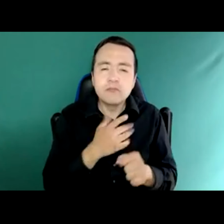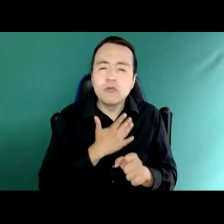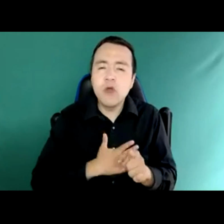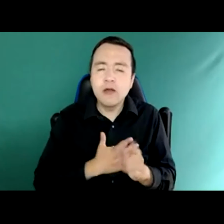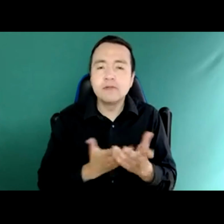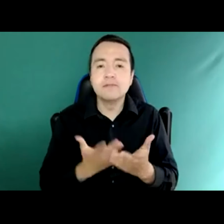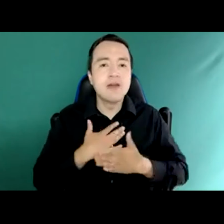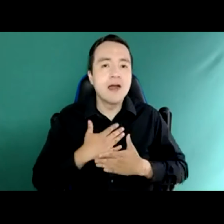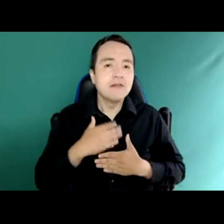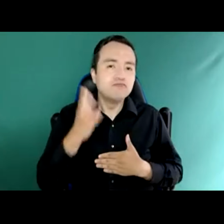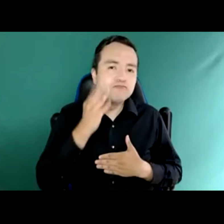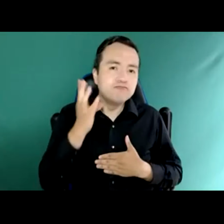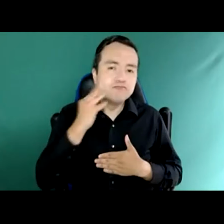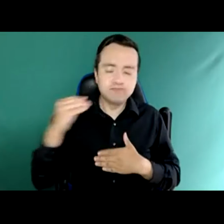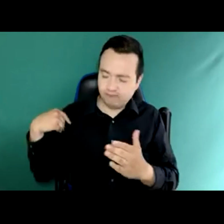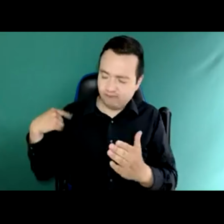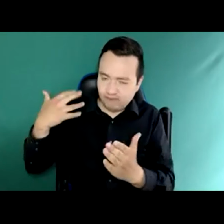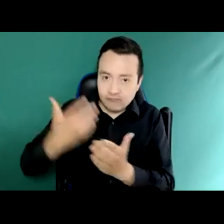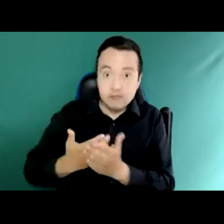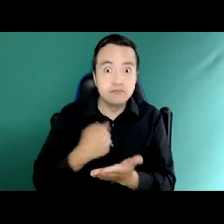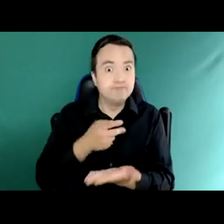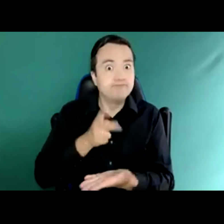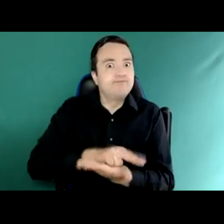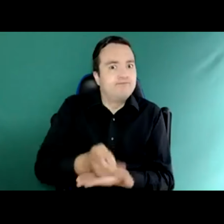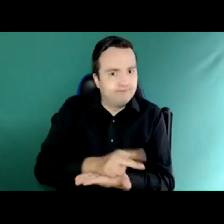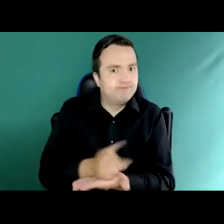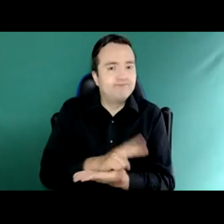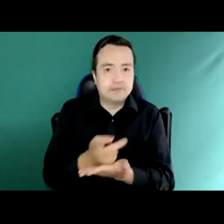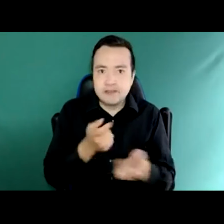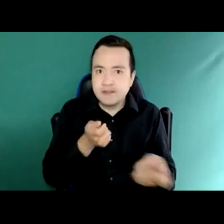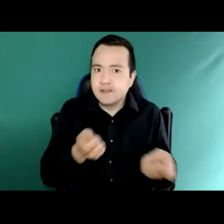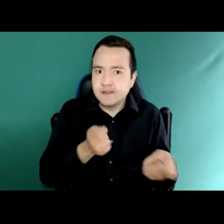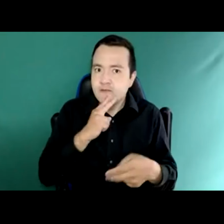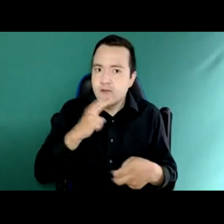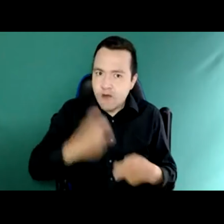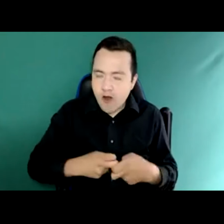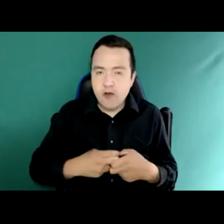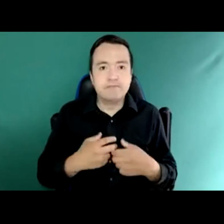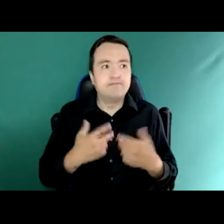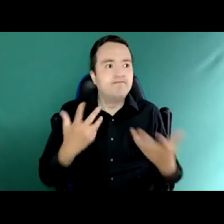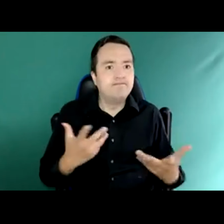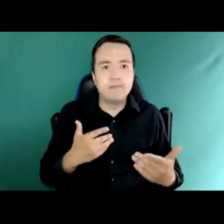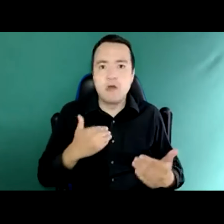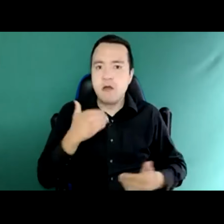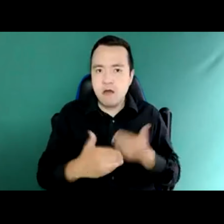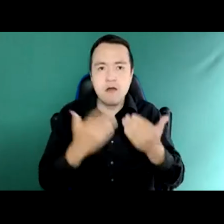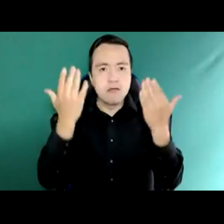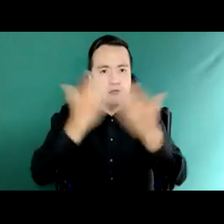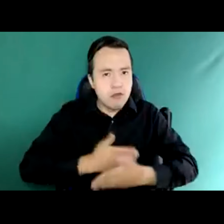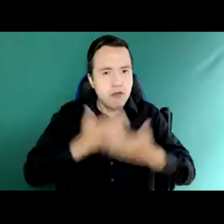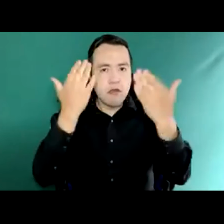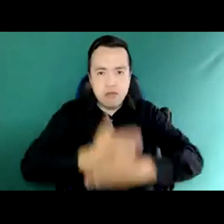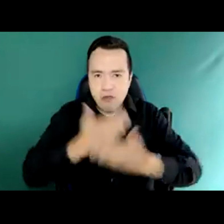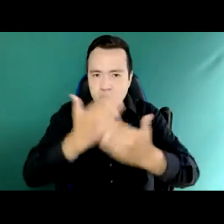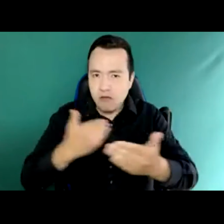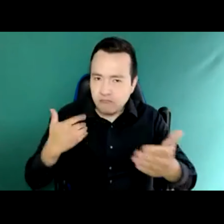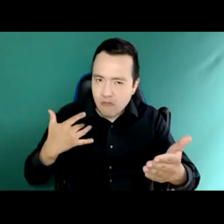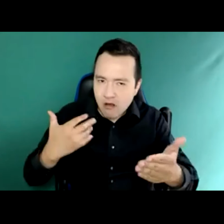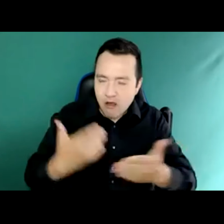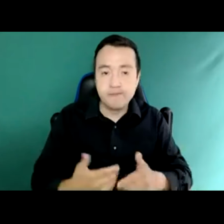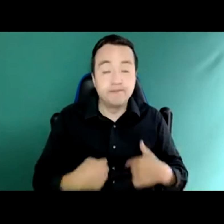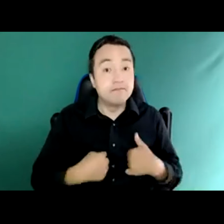con una epilepsia de difícil manejo y crisis a diario. Creo que este libro no solo puede ayudar